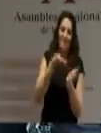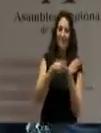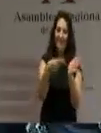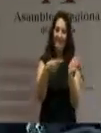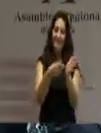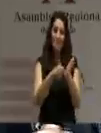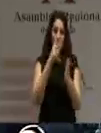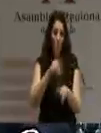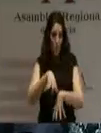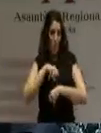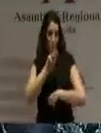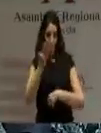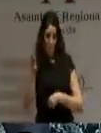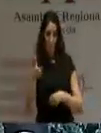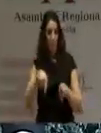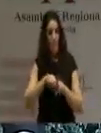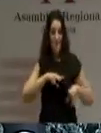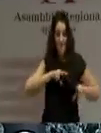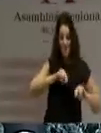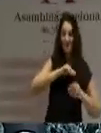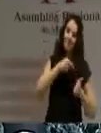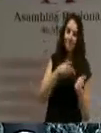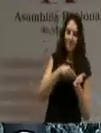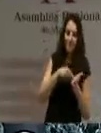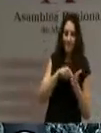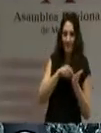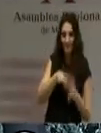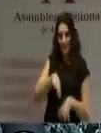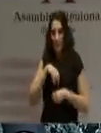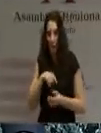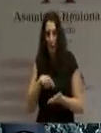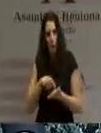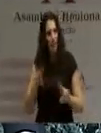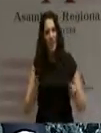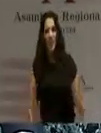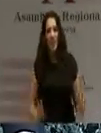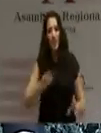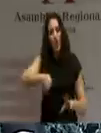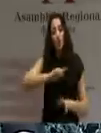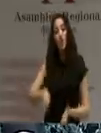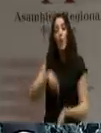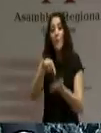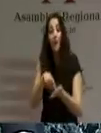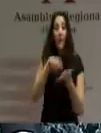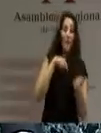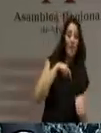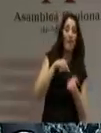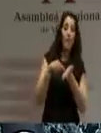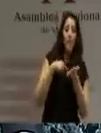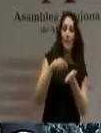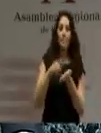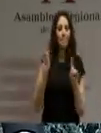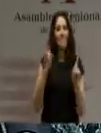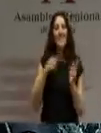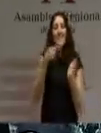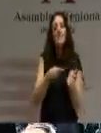gobierna el Partido Popular. Nosotros no nos ponemos traje de reivindicar, nosotros reivindicamos lo que necesita nuestra región porque reivindicamos